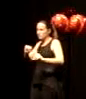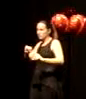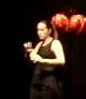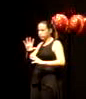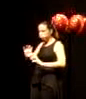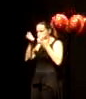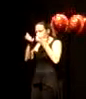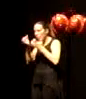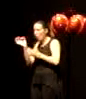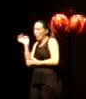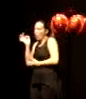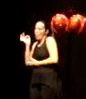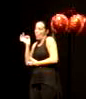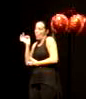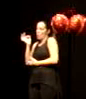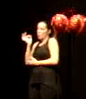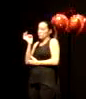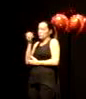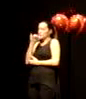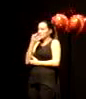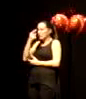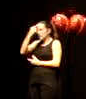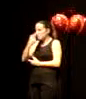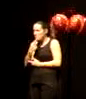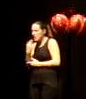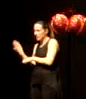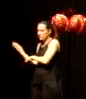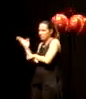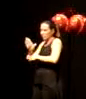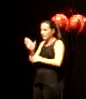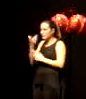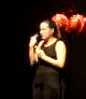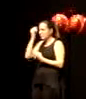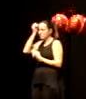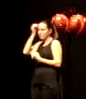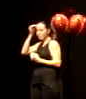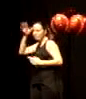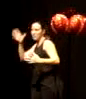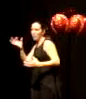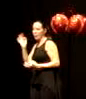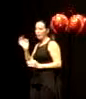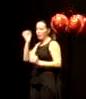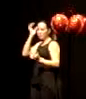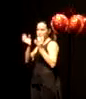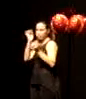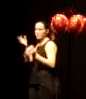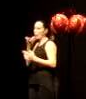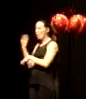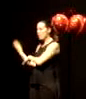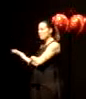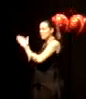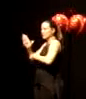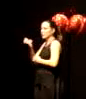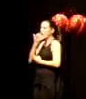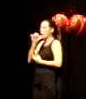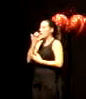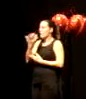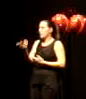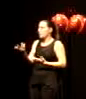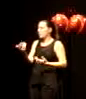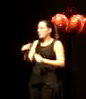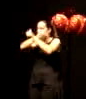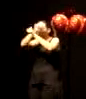como a veces las imágenes nos muestran situaciones de ingenuidad, como a veces nos plantean, en todo caso,